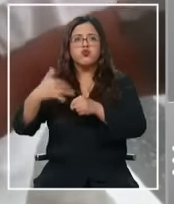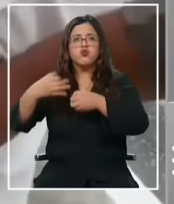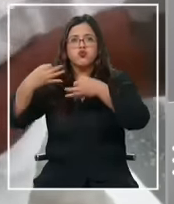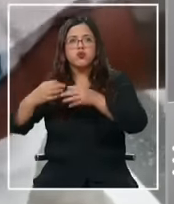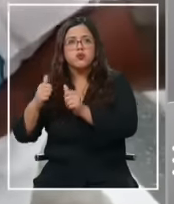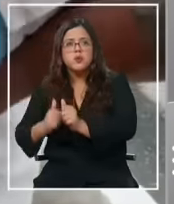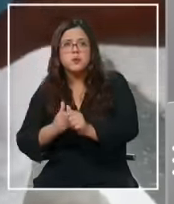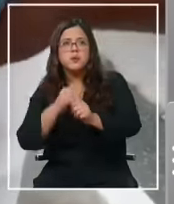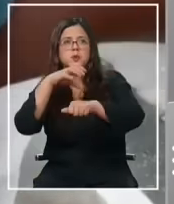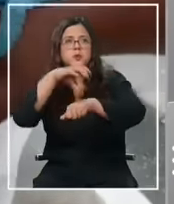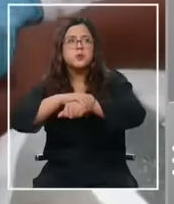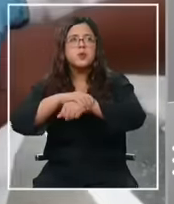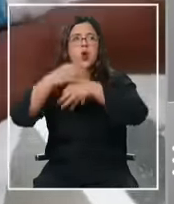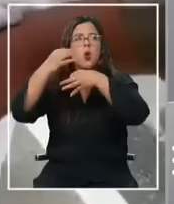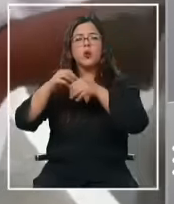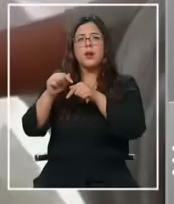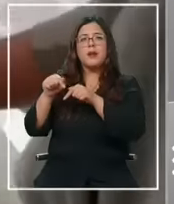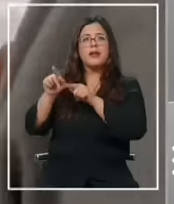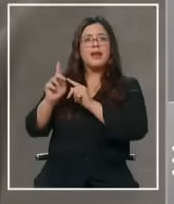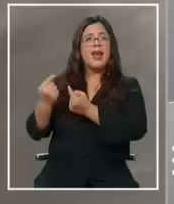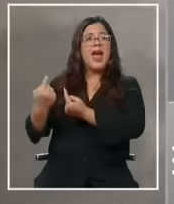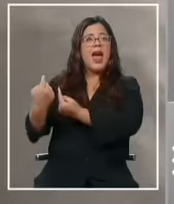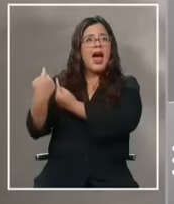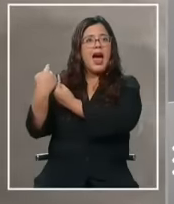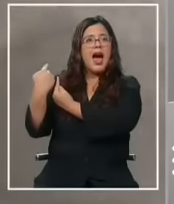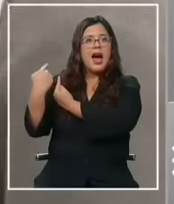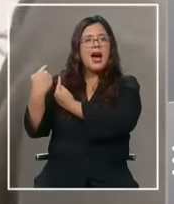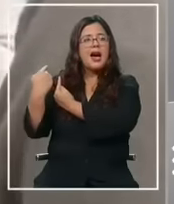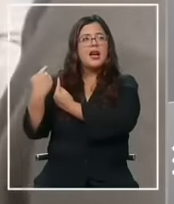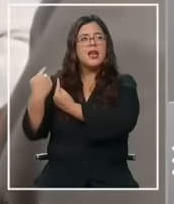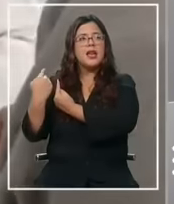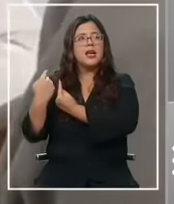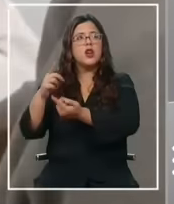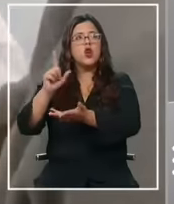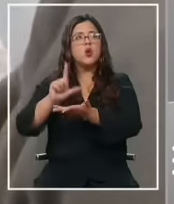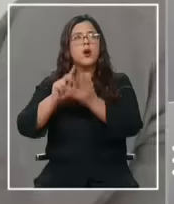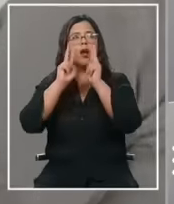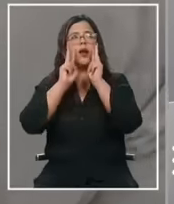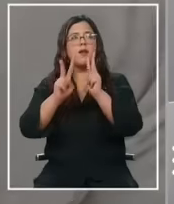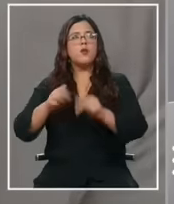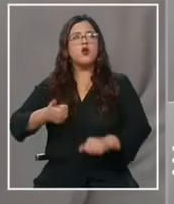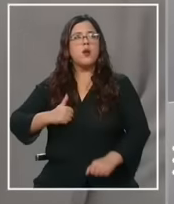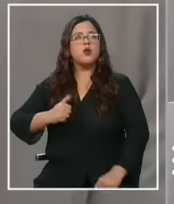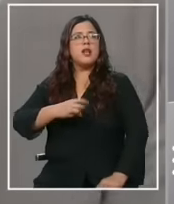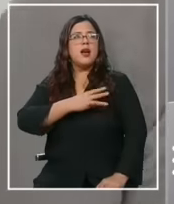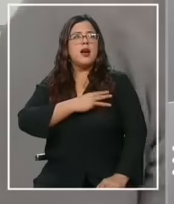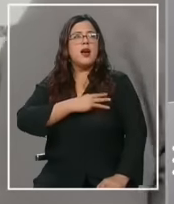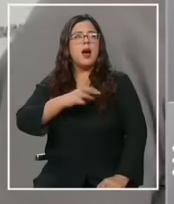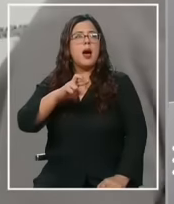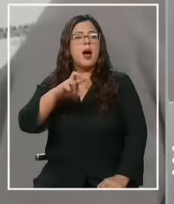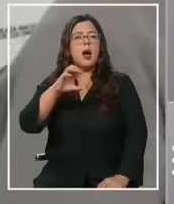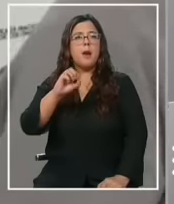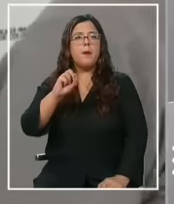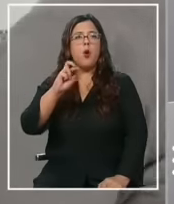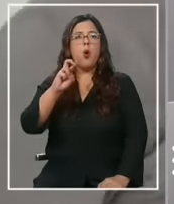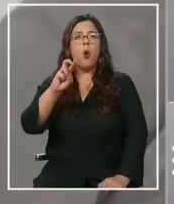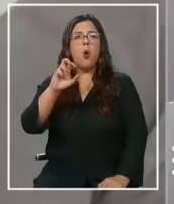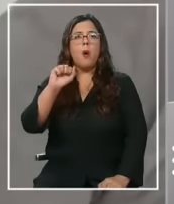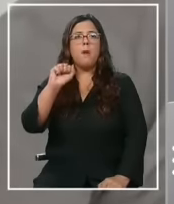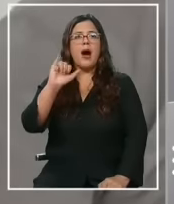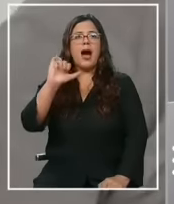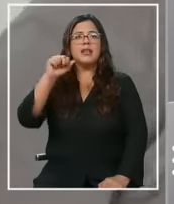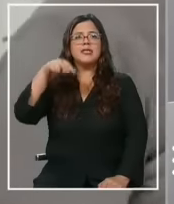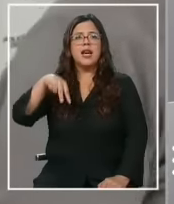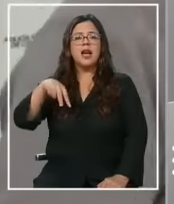captura de este hombre que se encuentra aquí en estas instalaciones. Les comento, estas son las instalaciones, como usted lo dice, de la Policía Metropolitana de Popayán. Él se encuentra